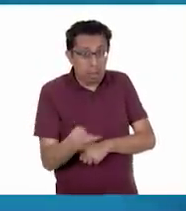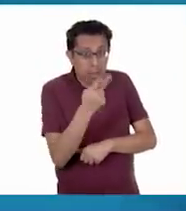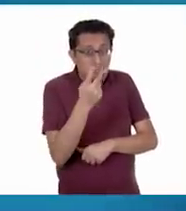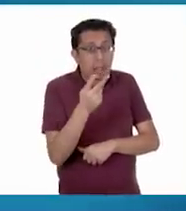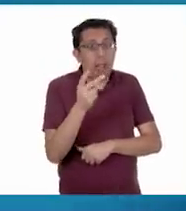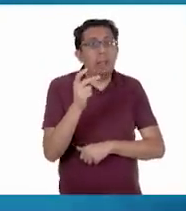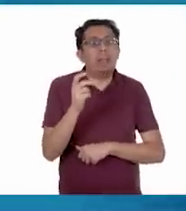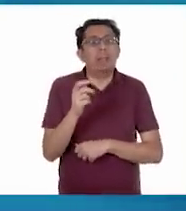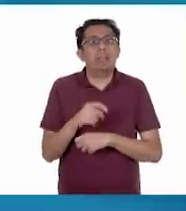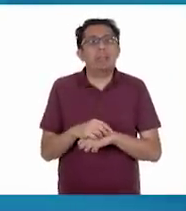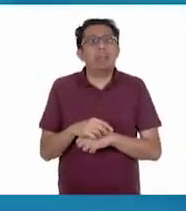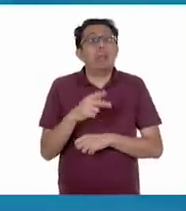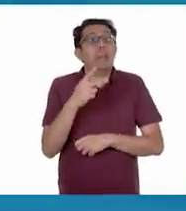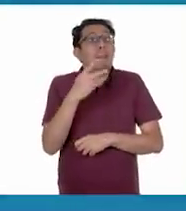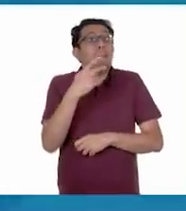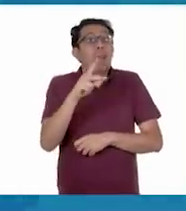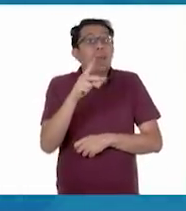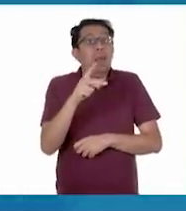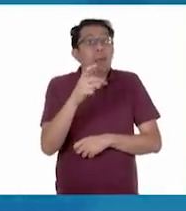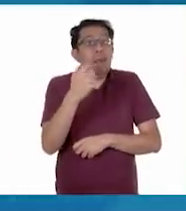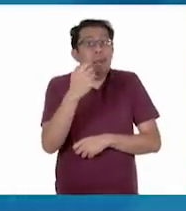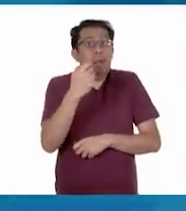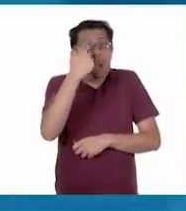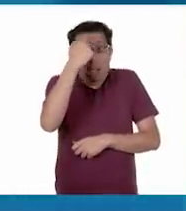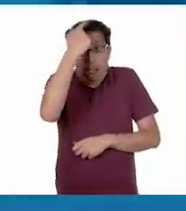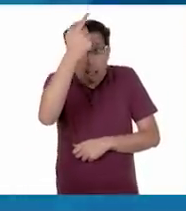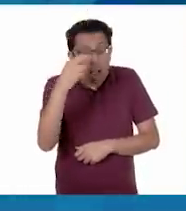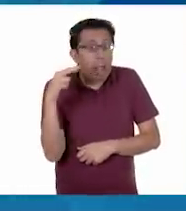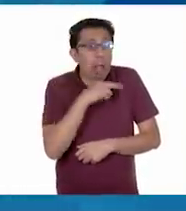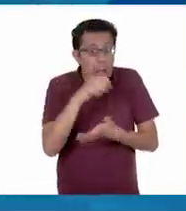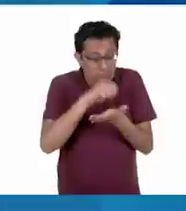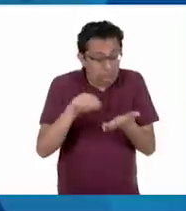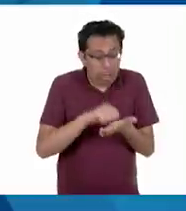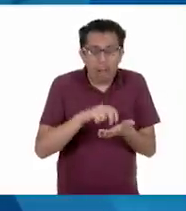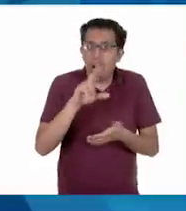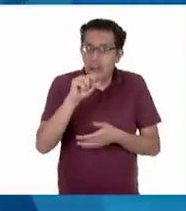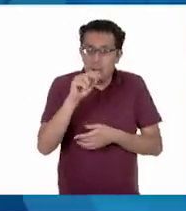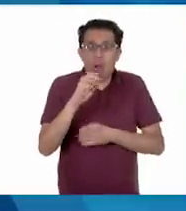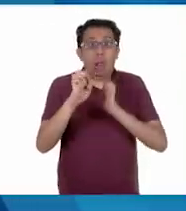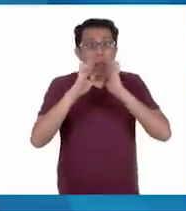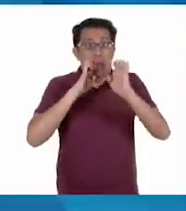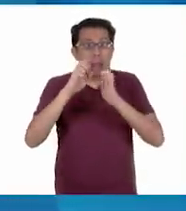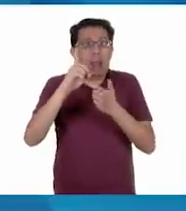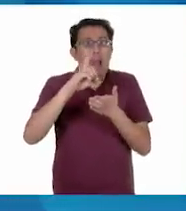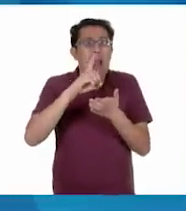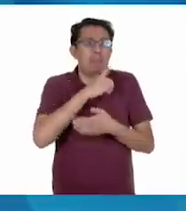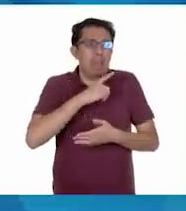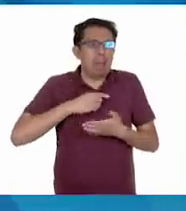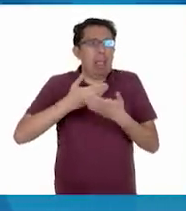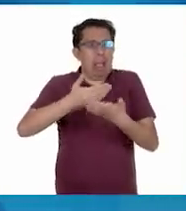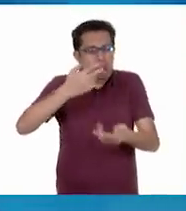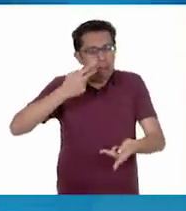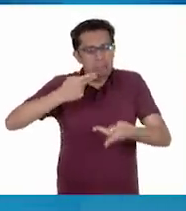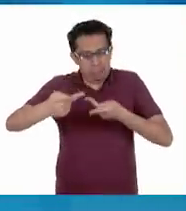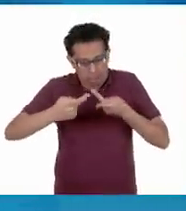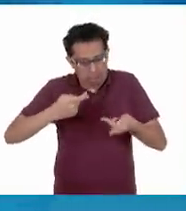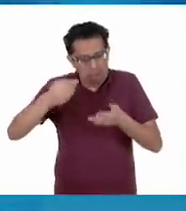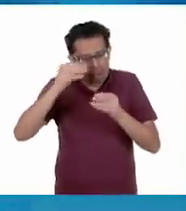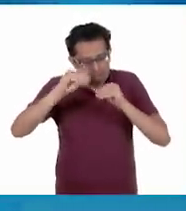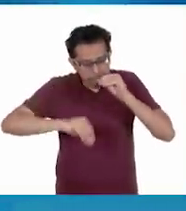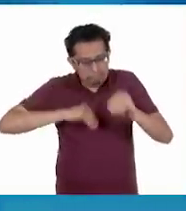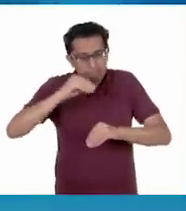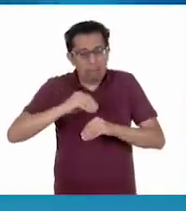preguntas, pero no las inventa al momento. La entrevista se debe planificar y es necesario saber muy